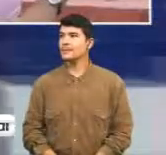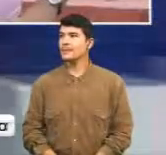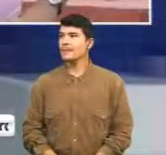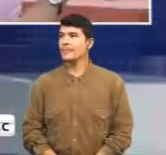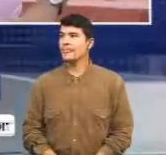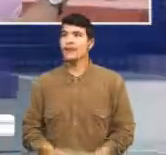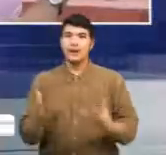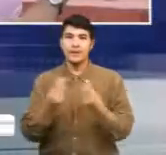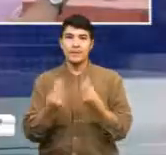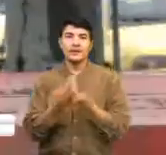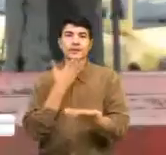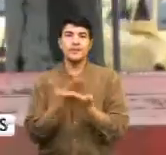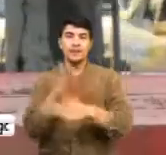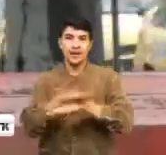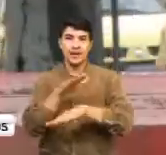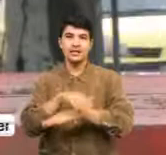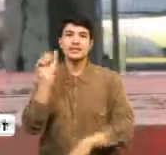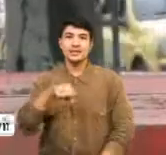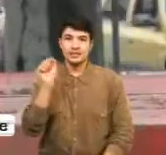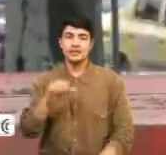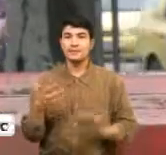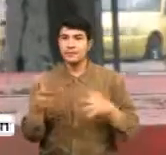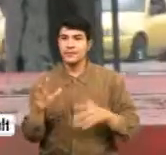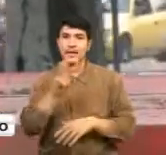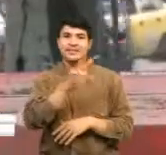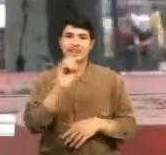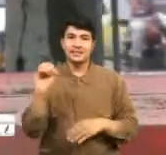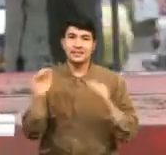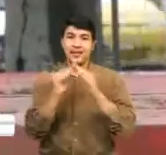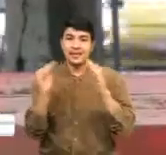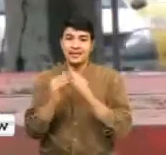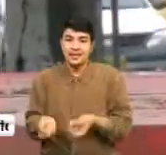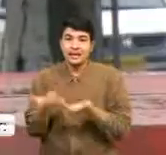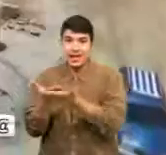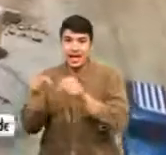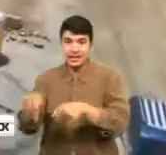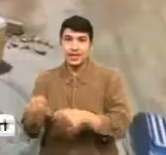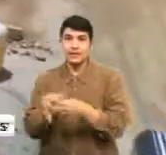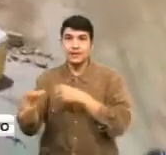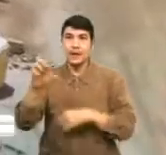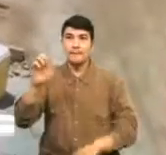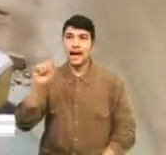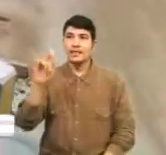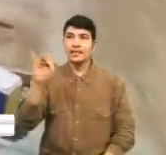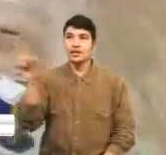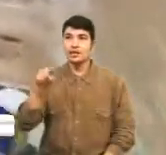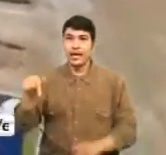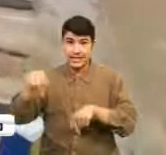compañeros y televidentes muy buenas tardes pues eran cerca de 300 las casas entregadas en los patios norte de santander